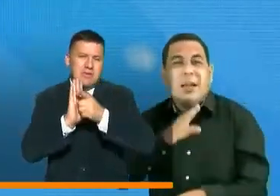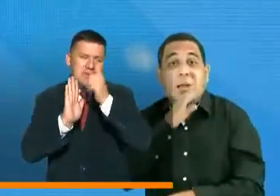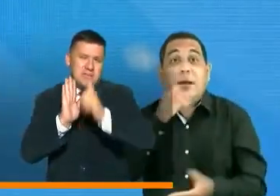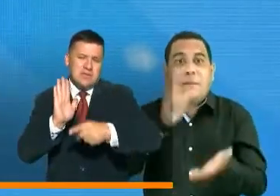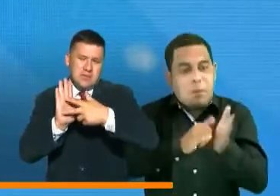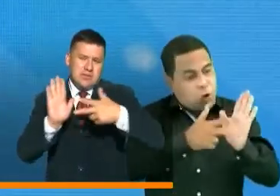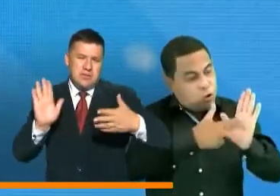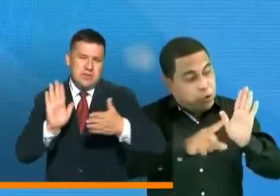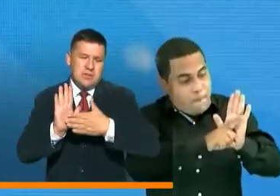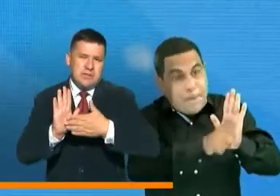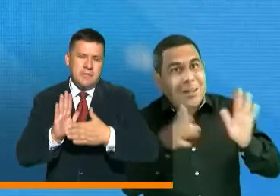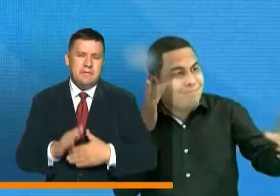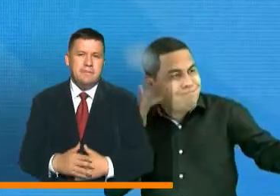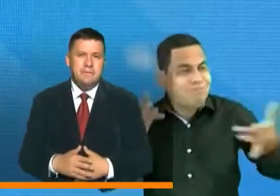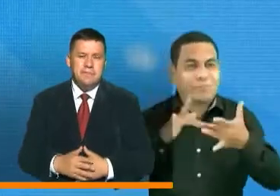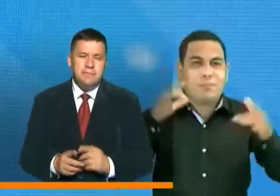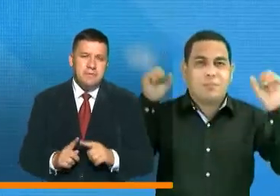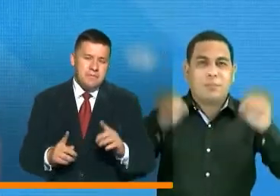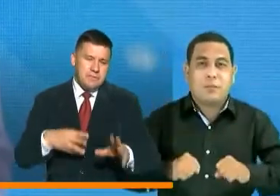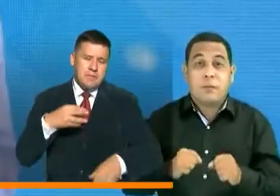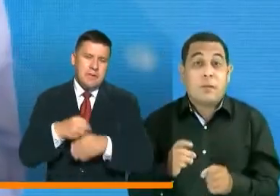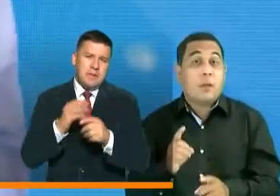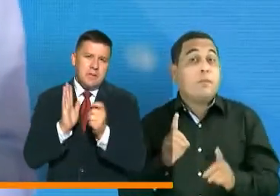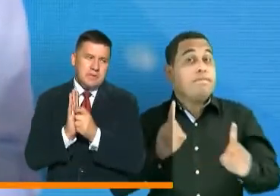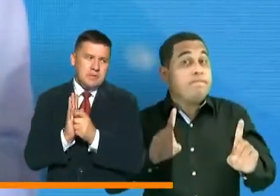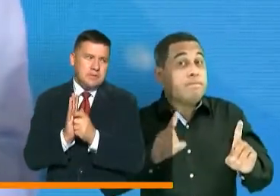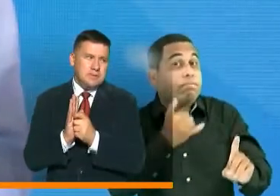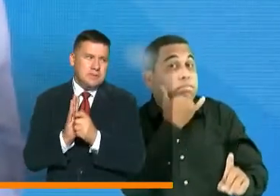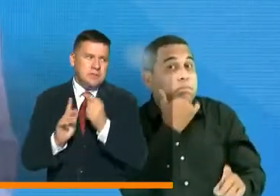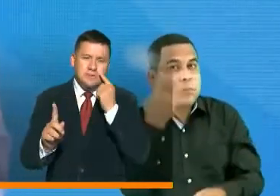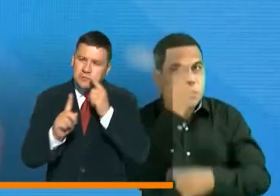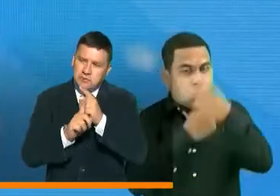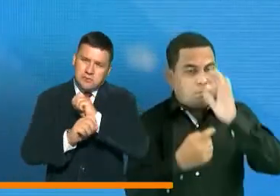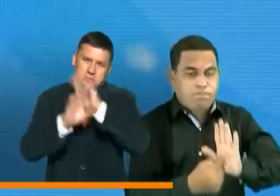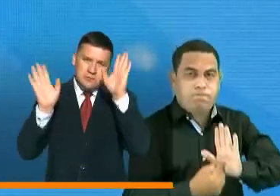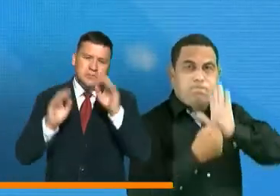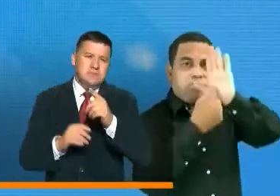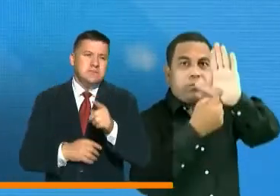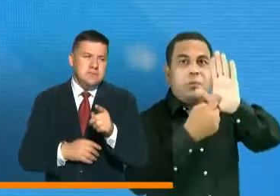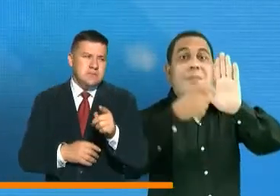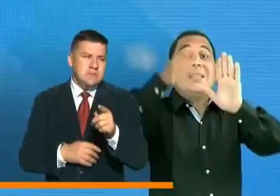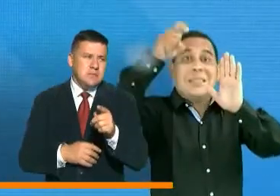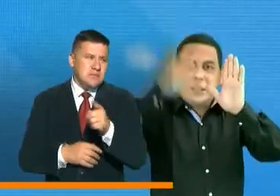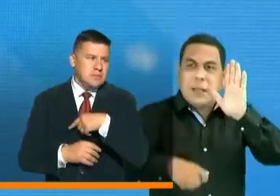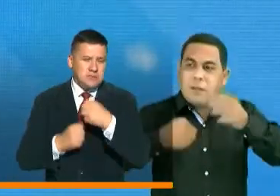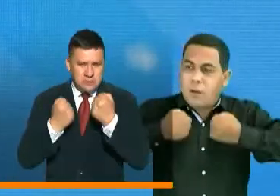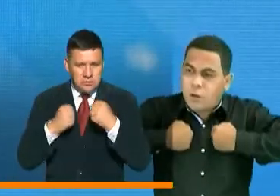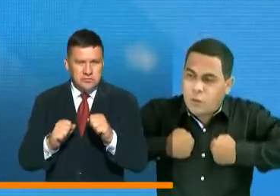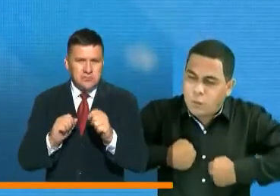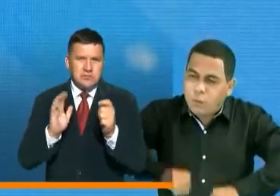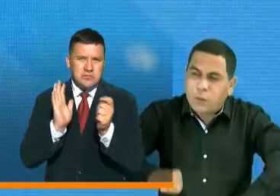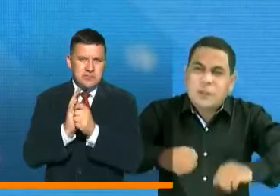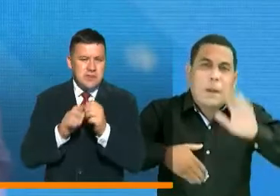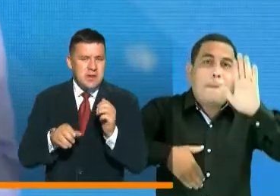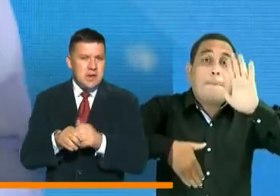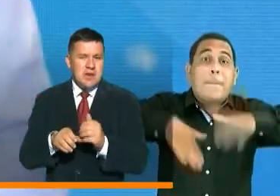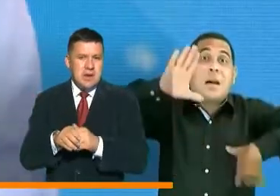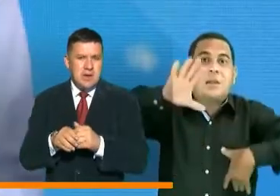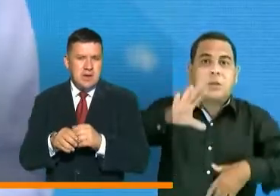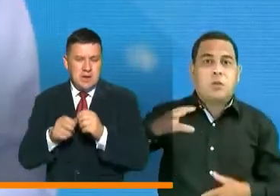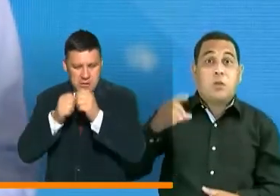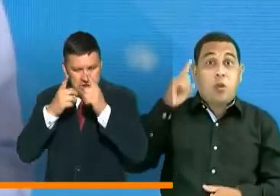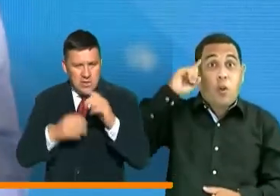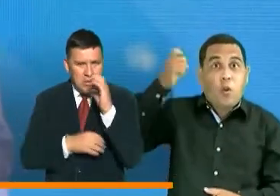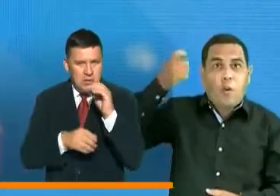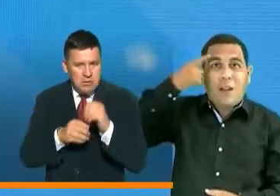nuestra Constitución. Pero además, dejando claro, y es que hay un gran esfuerzo también de ahorro por parte del